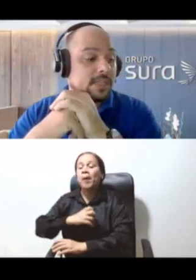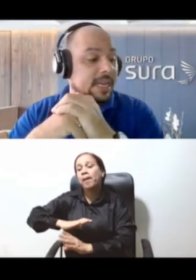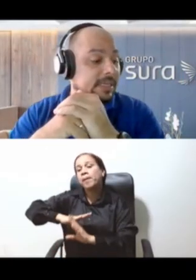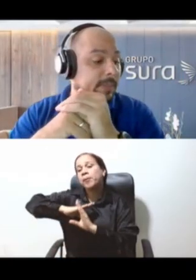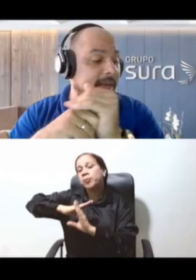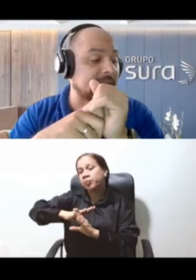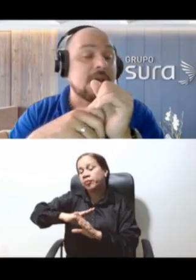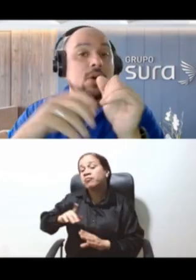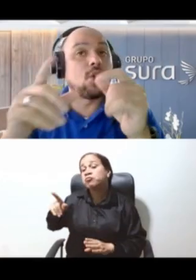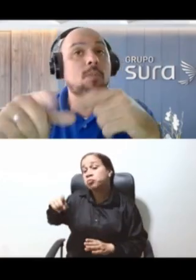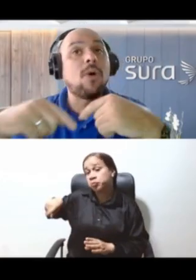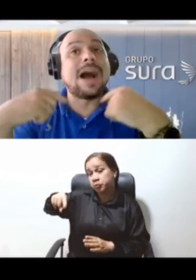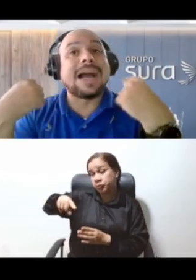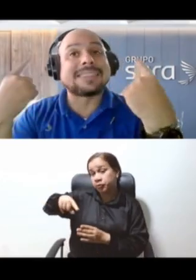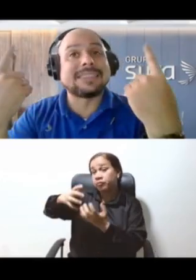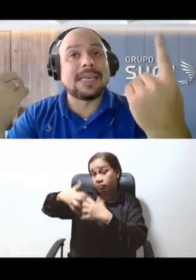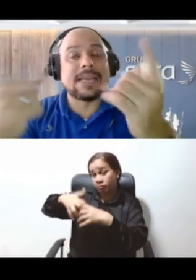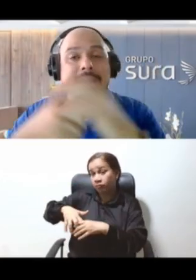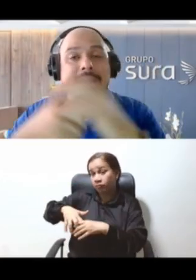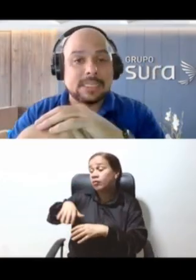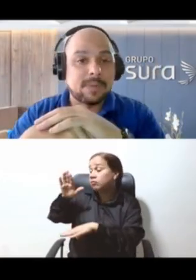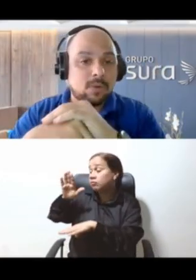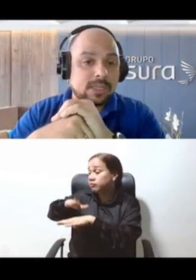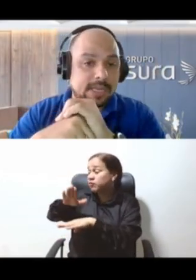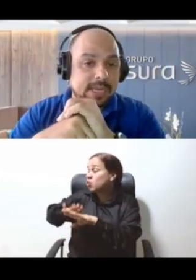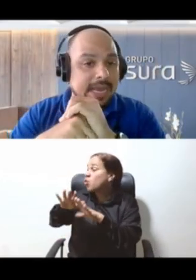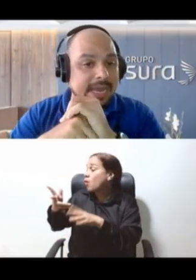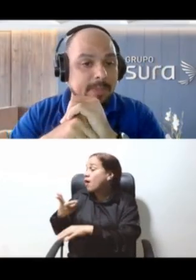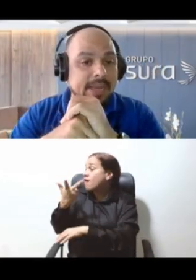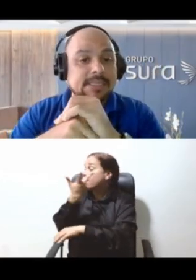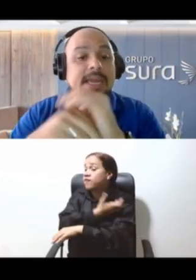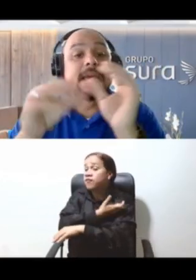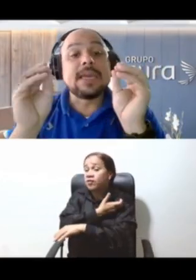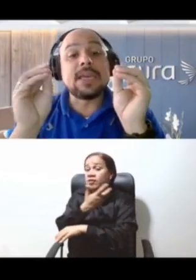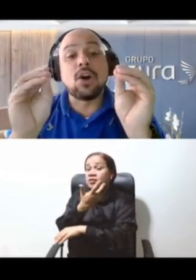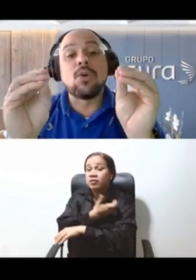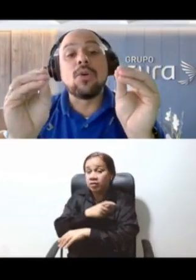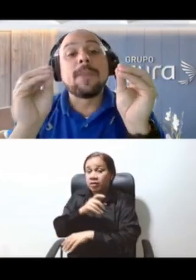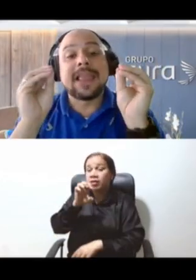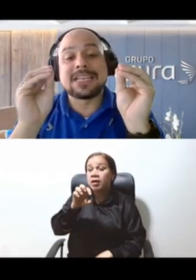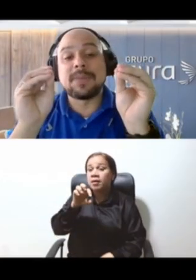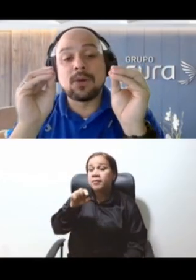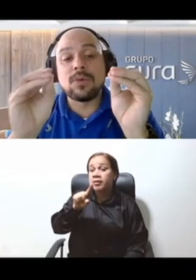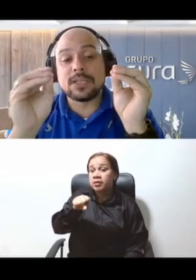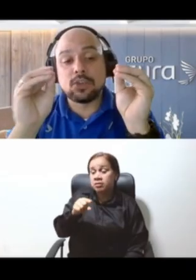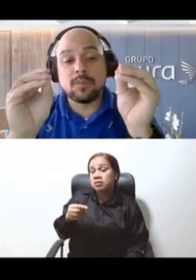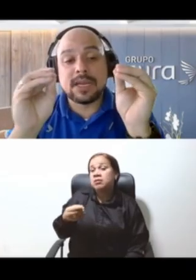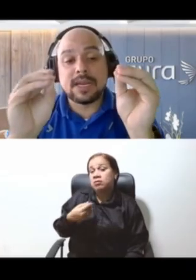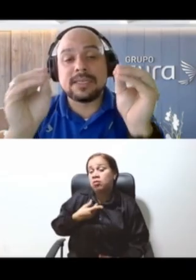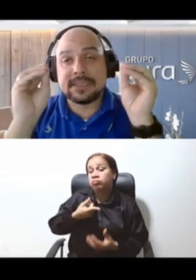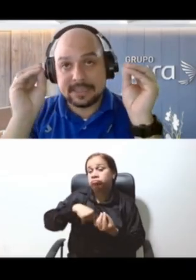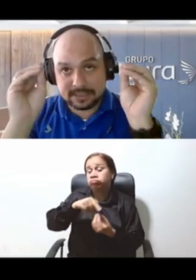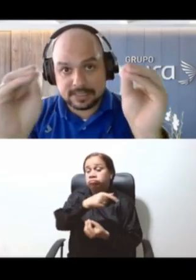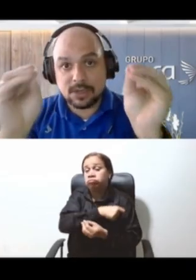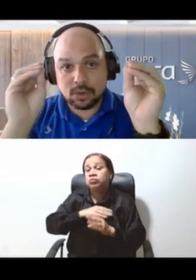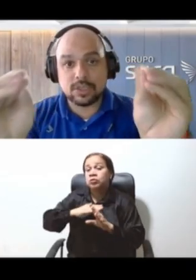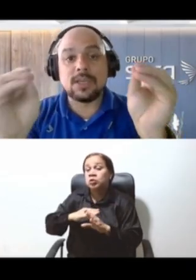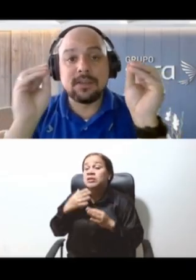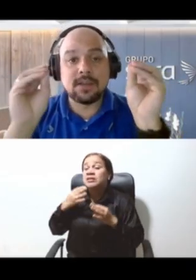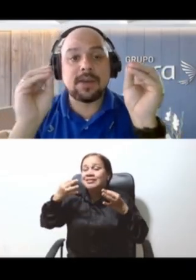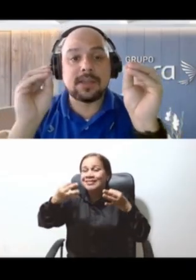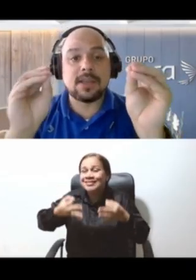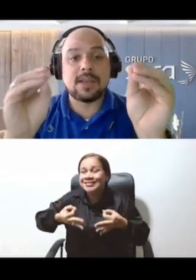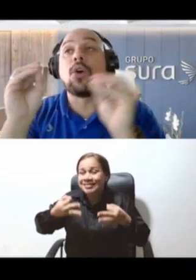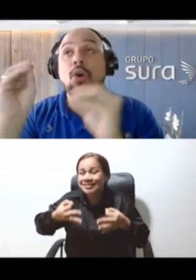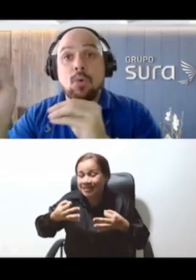los consultores de las empresas cómo acceden a esas vacunas en la EPS. Y ojo, las vacunas que un brigadista sí